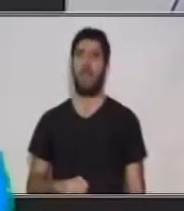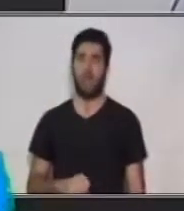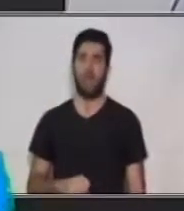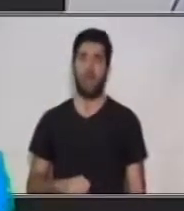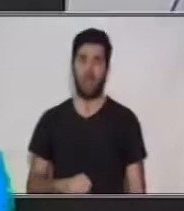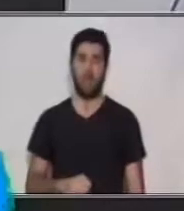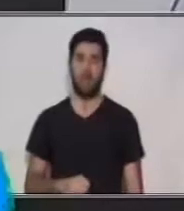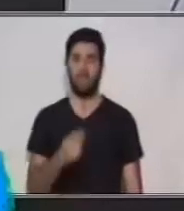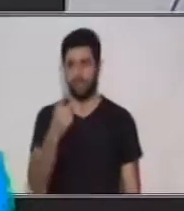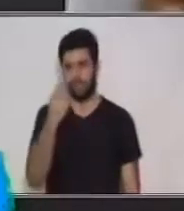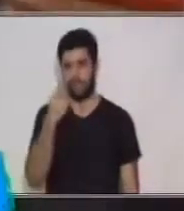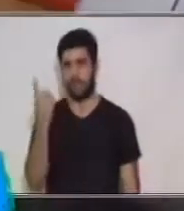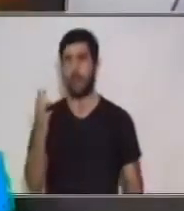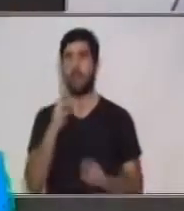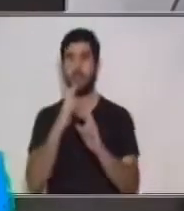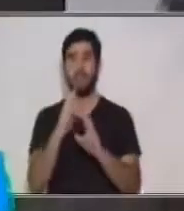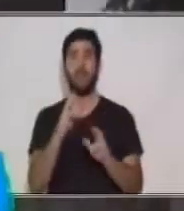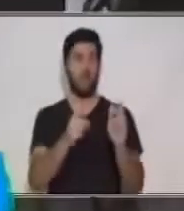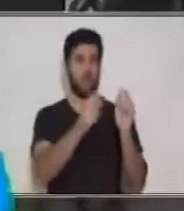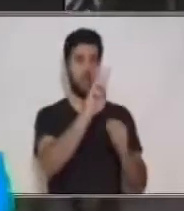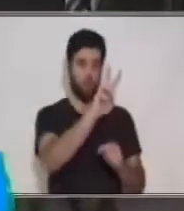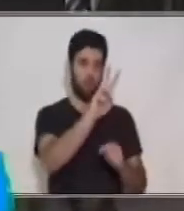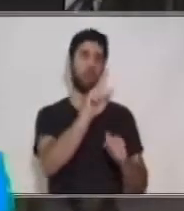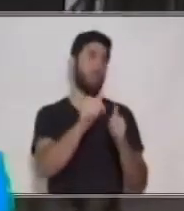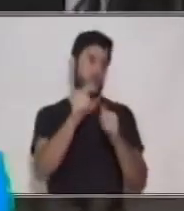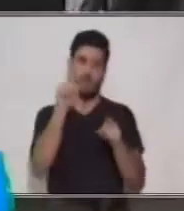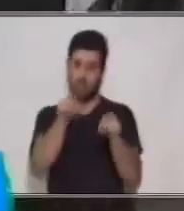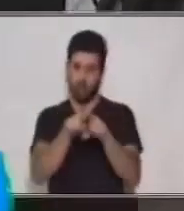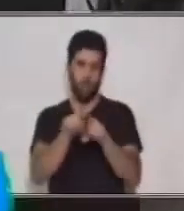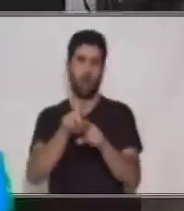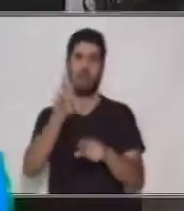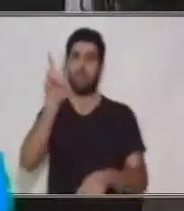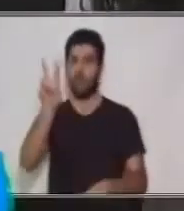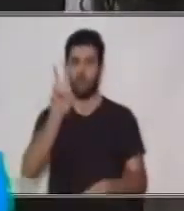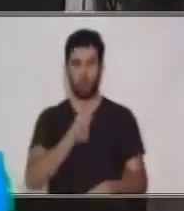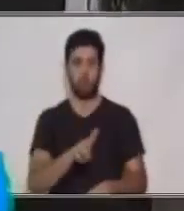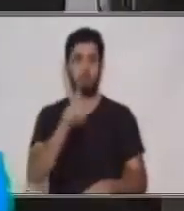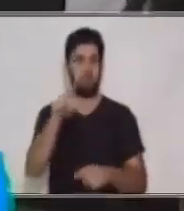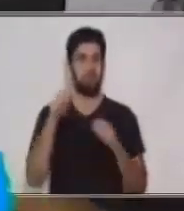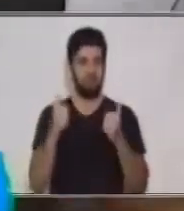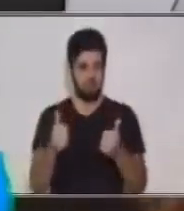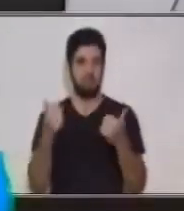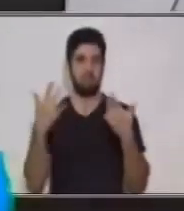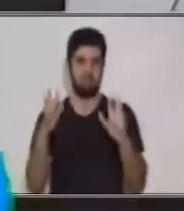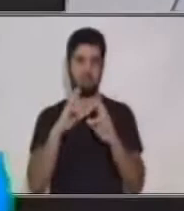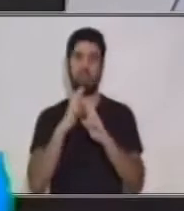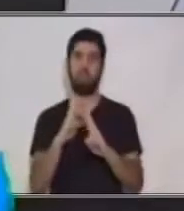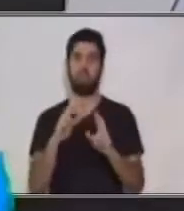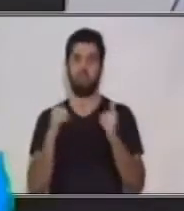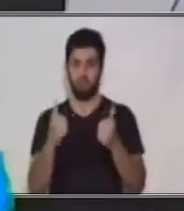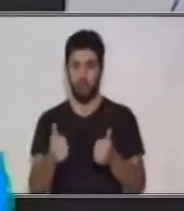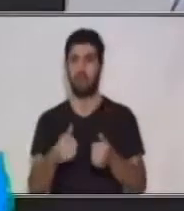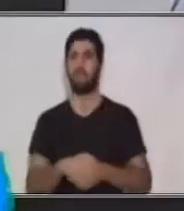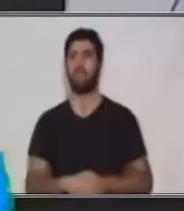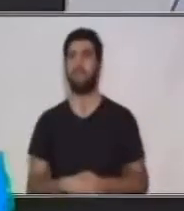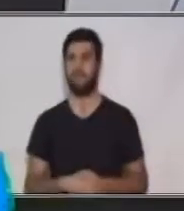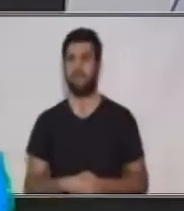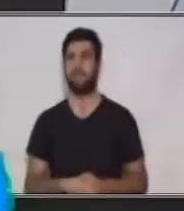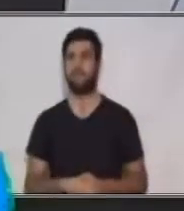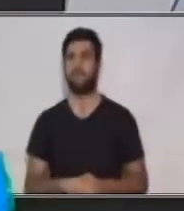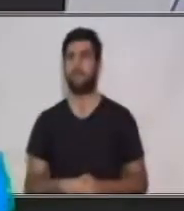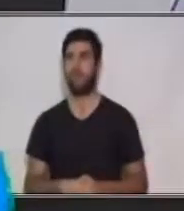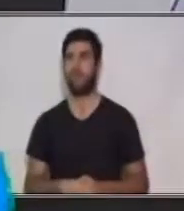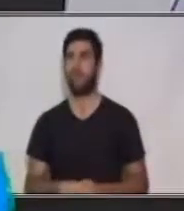bien. Cada lado mide 2 centímetros, ¿de acuerdo? 2 centímetros. Ahora sí,